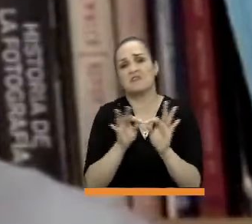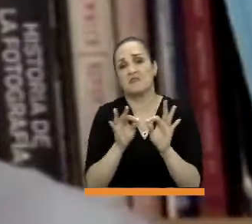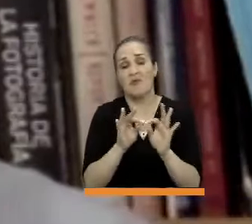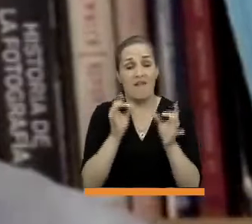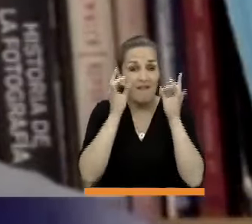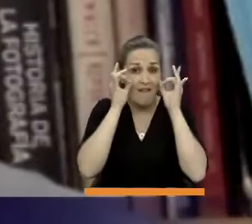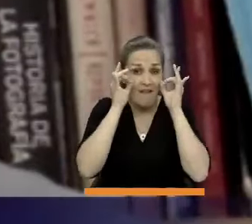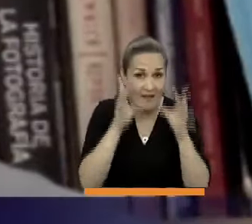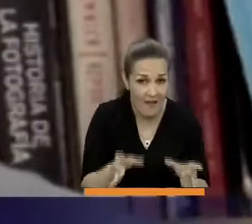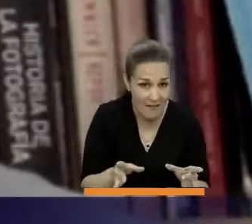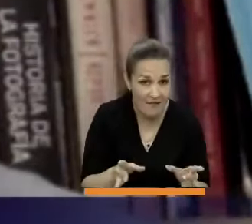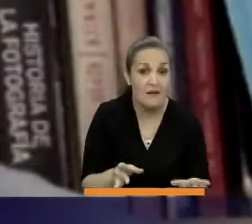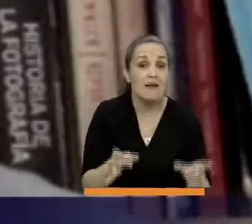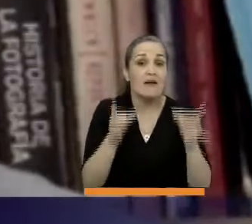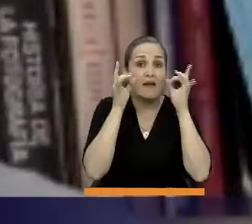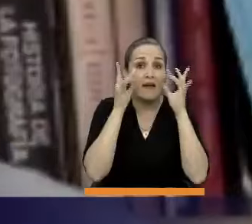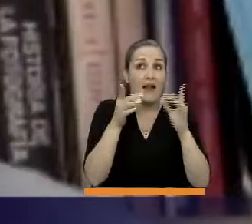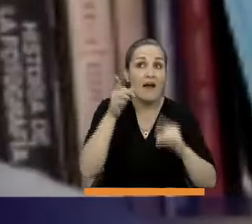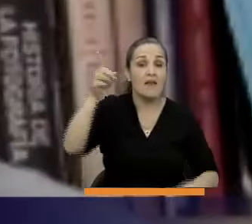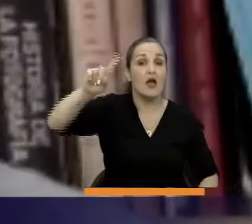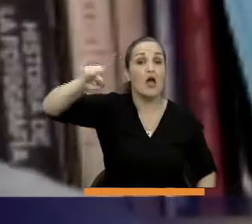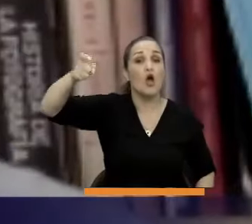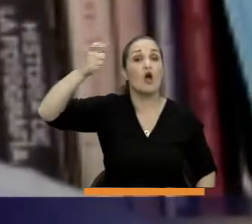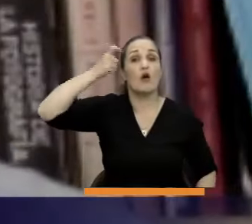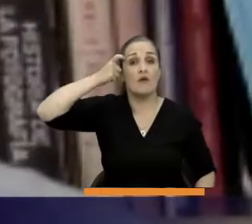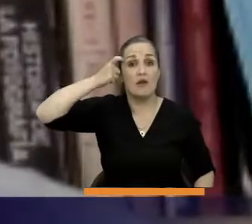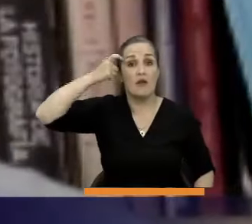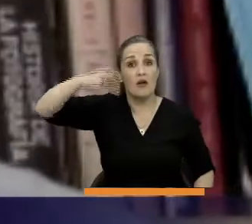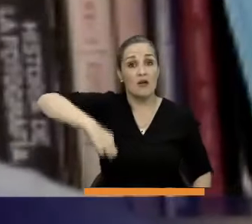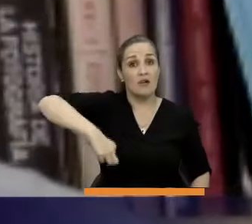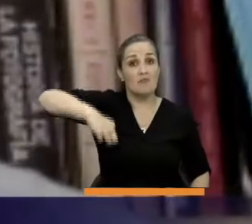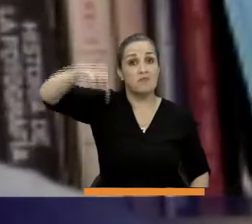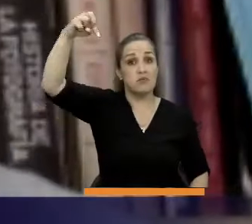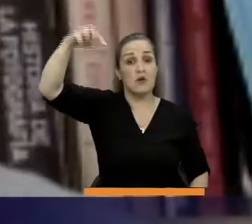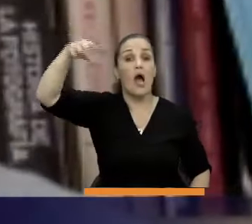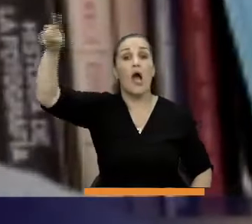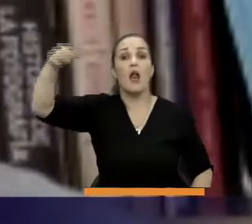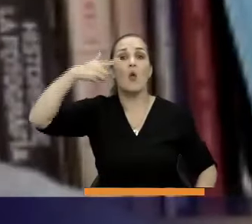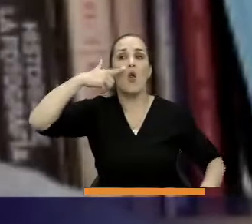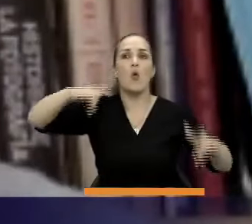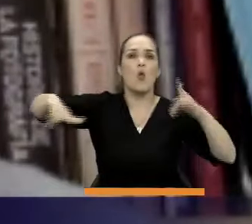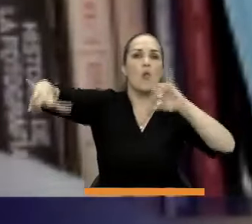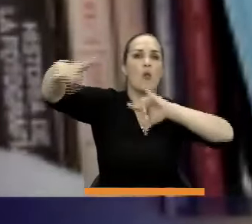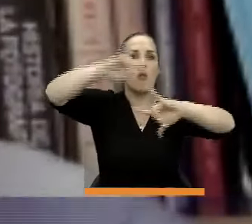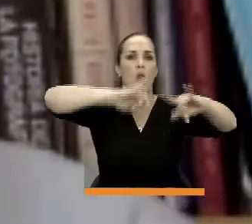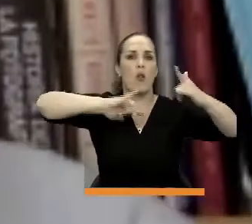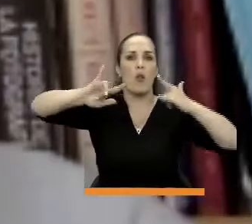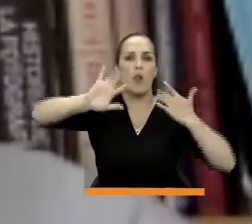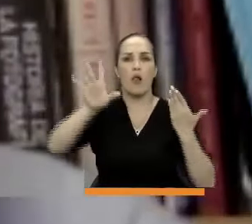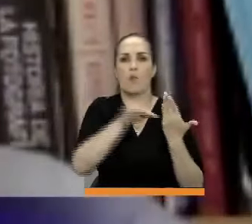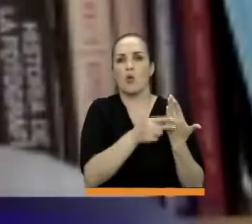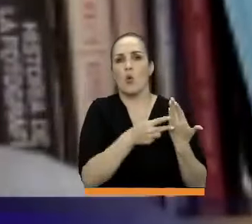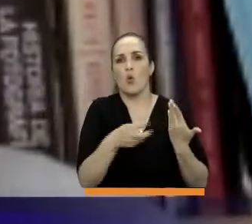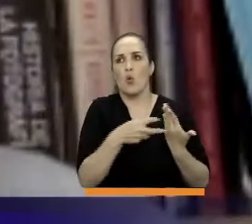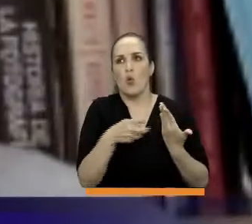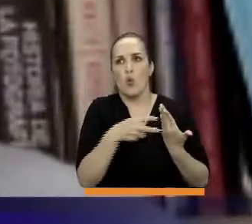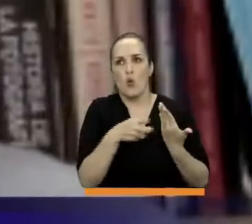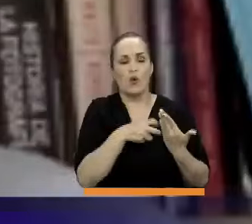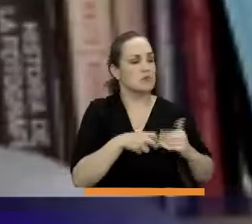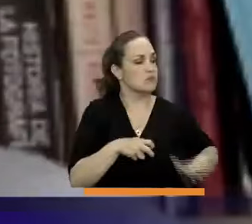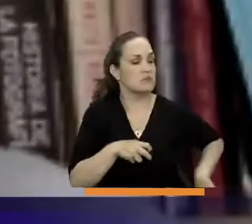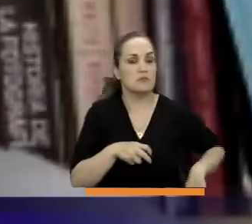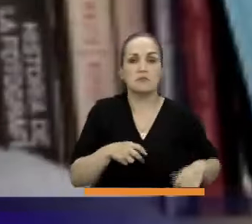Pero estamos frente a un gobierno que es experto en desviar la atención sobre cualquier crisis, ¿no? Y entonces no hubo